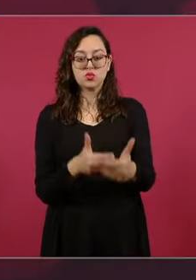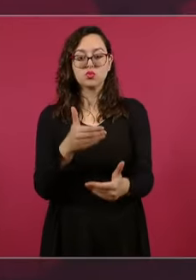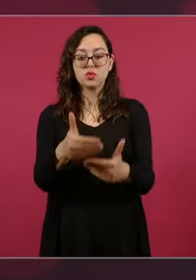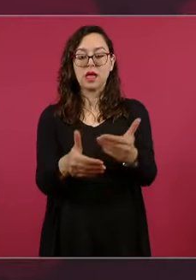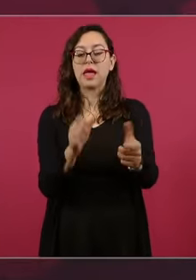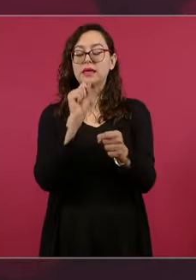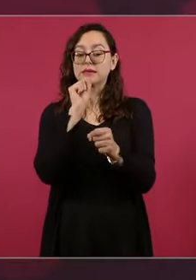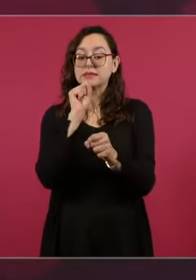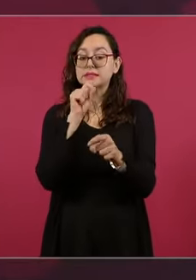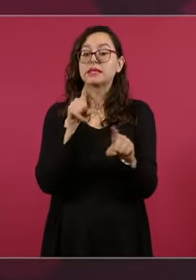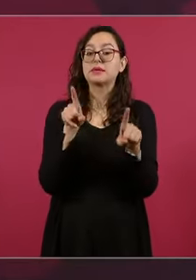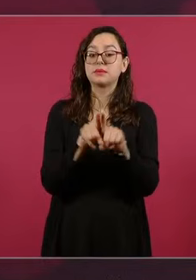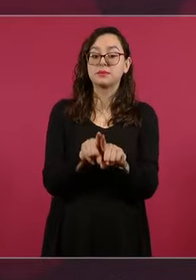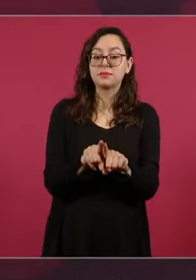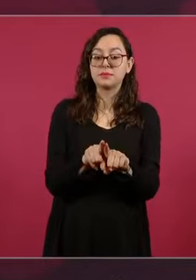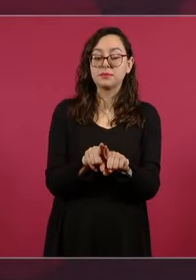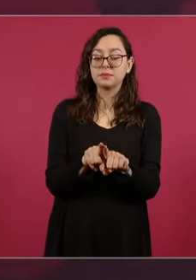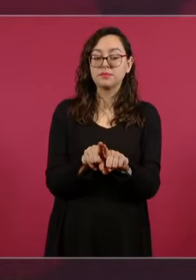los